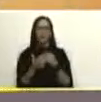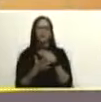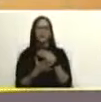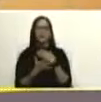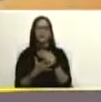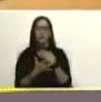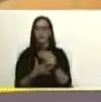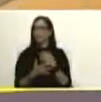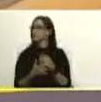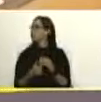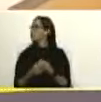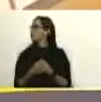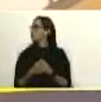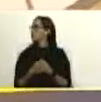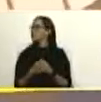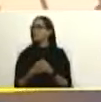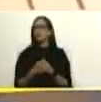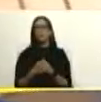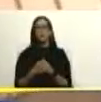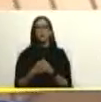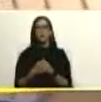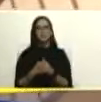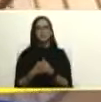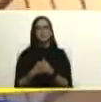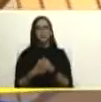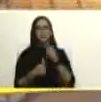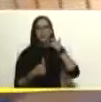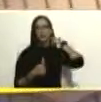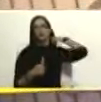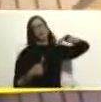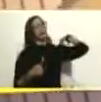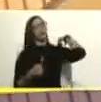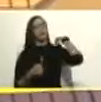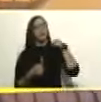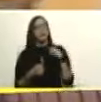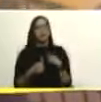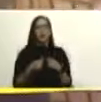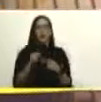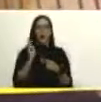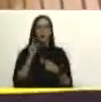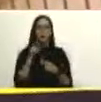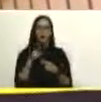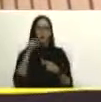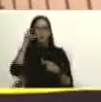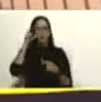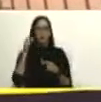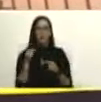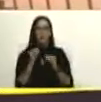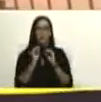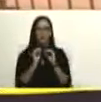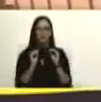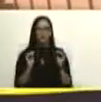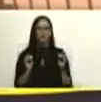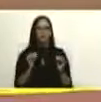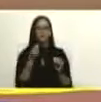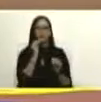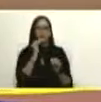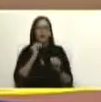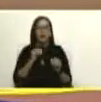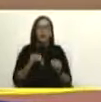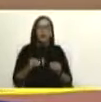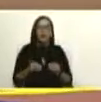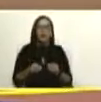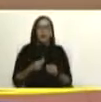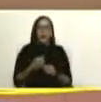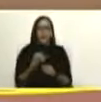telemática, porque, bueno, usted hace unos días mencionó a unos muchachos que quedaron ganadores en varios